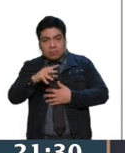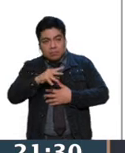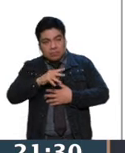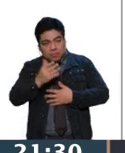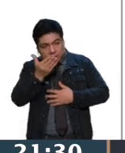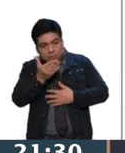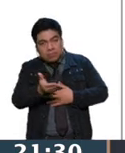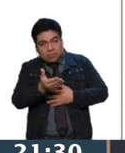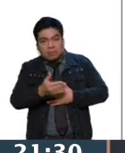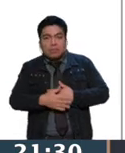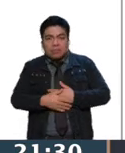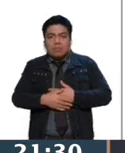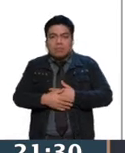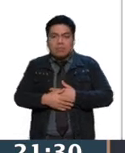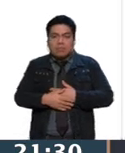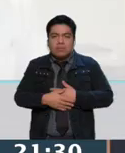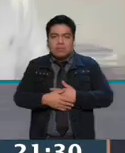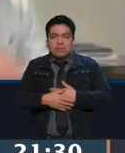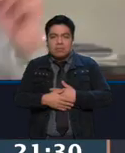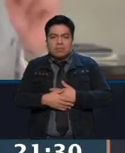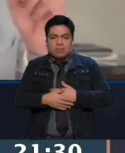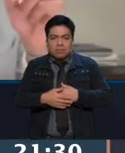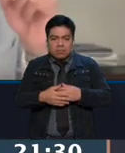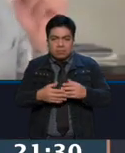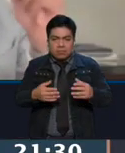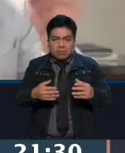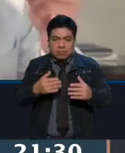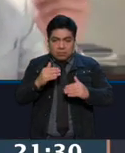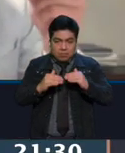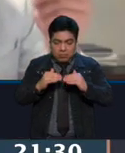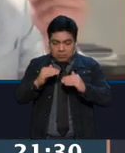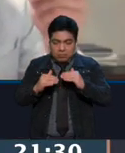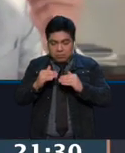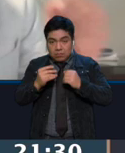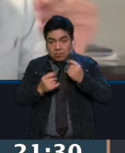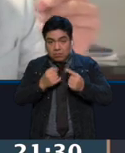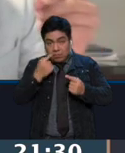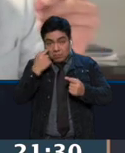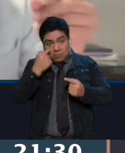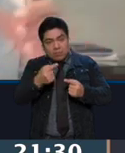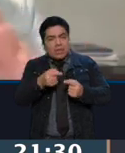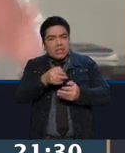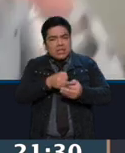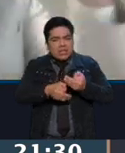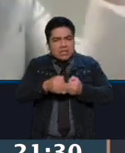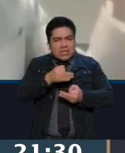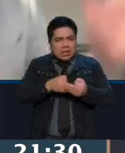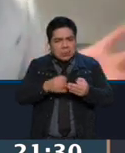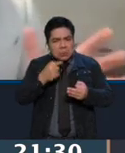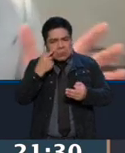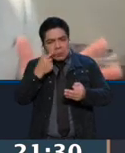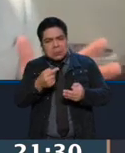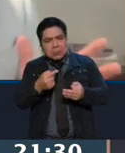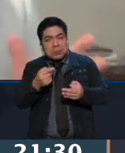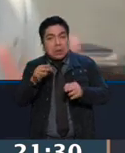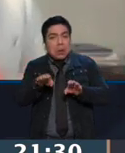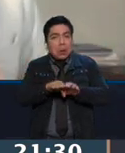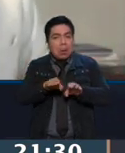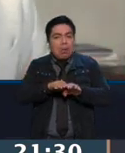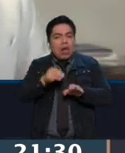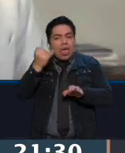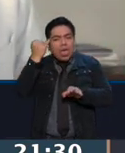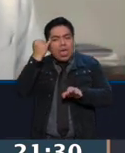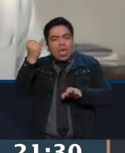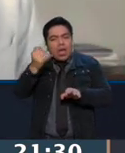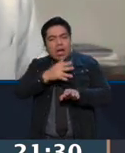solicitado la. Vemos cómo a partir de que no son reales del todo, generan una idea general de